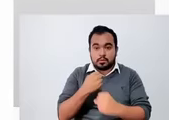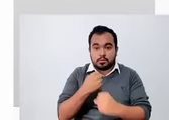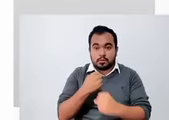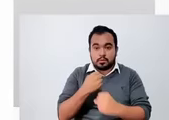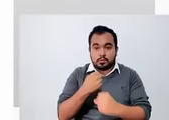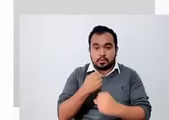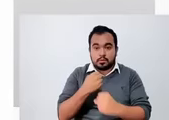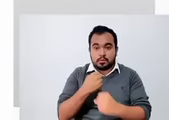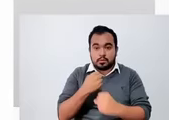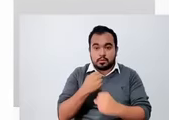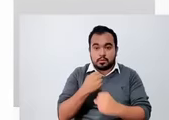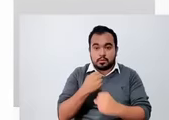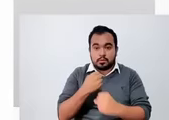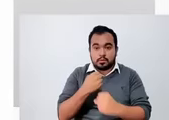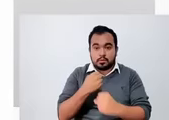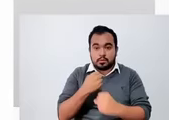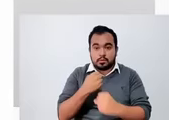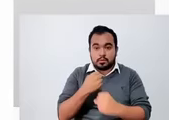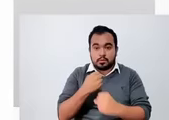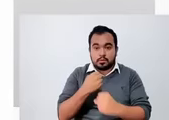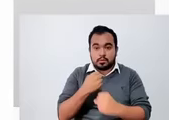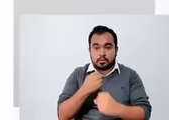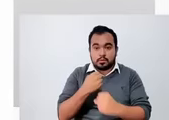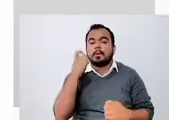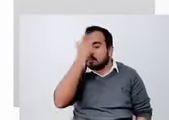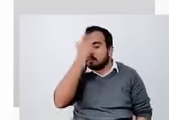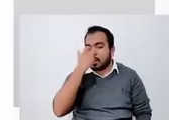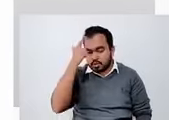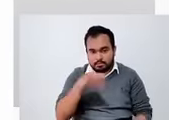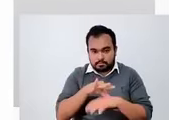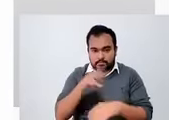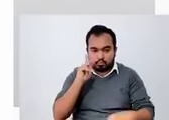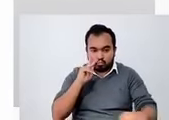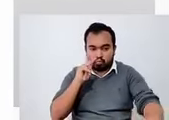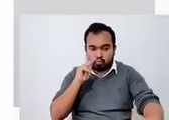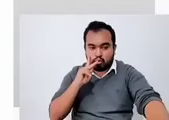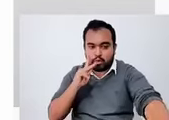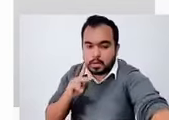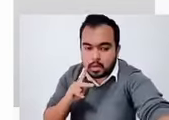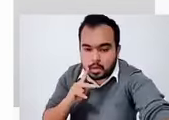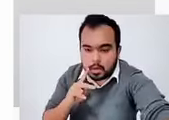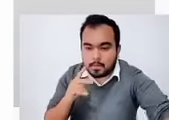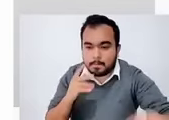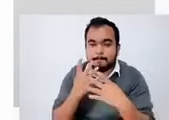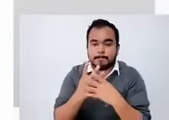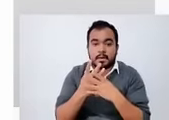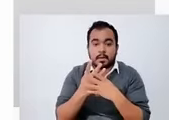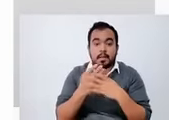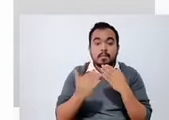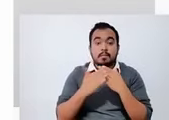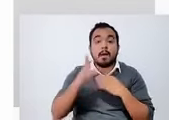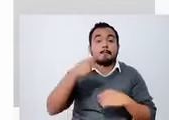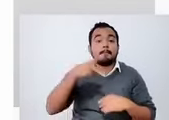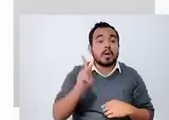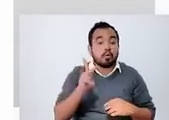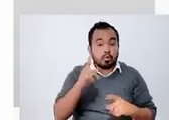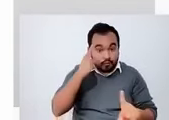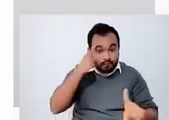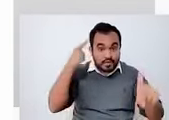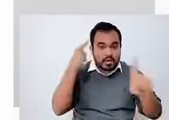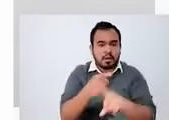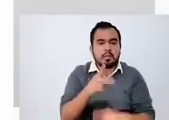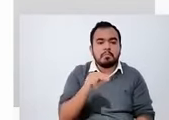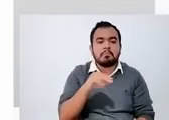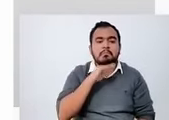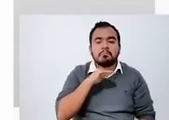teoría empírica, en una teoría preventiva de la pena. Pero como no se considera una finalidad, ni siquiera se mide cuál es la